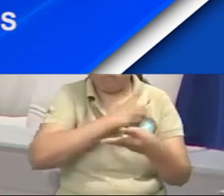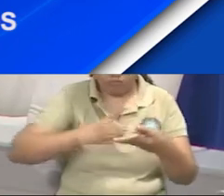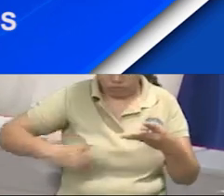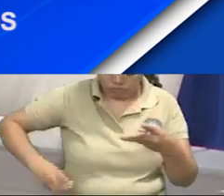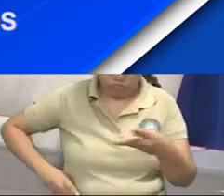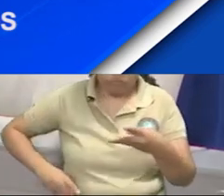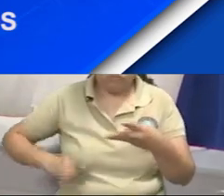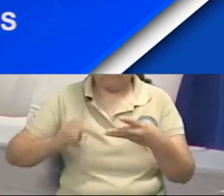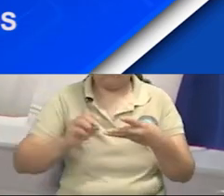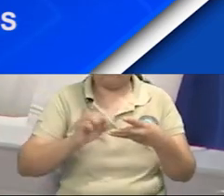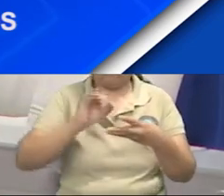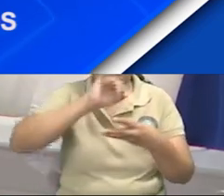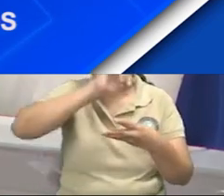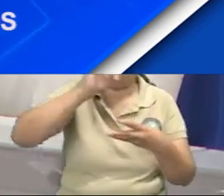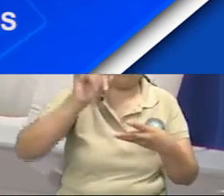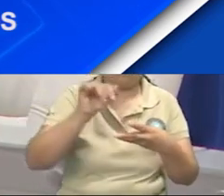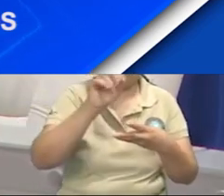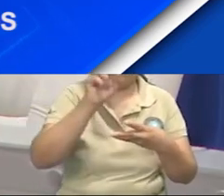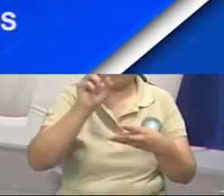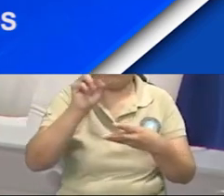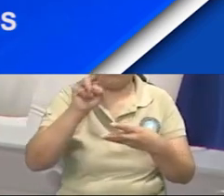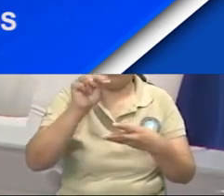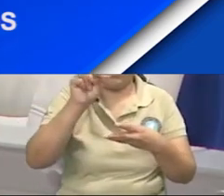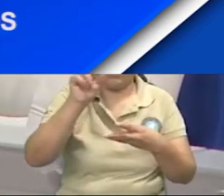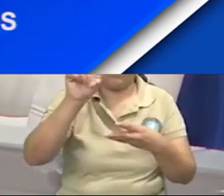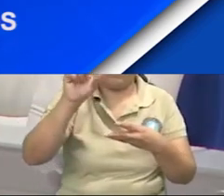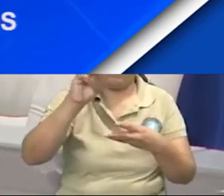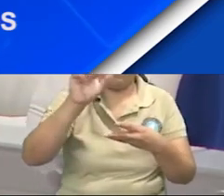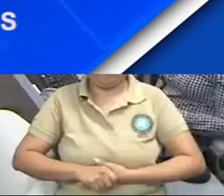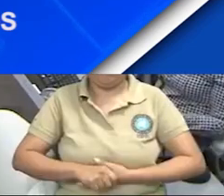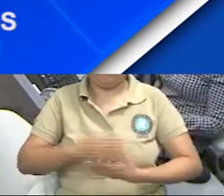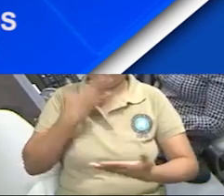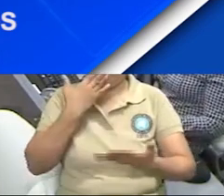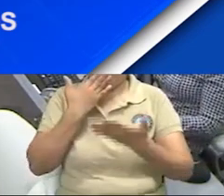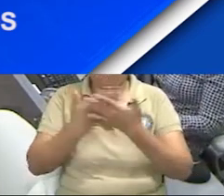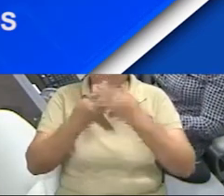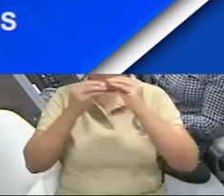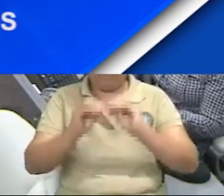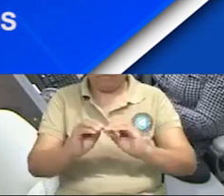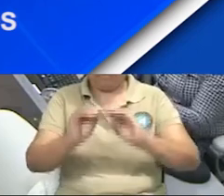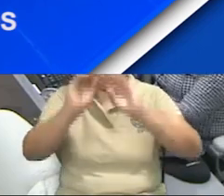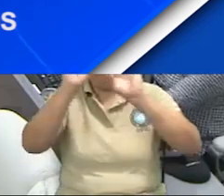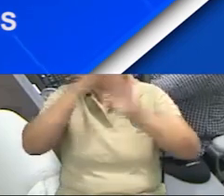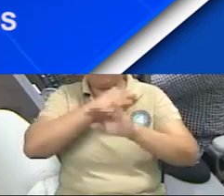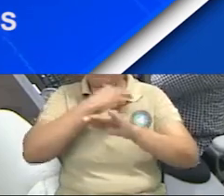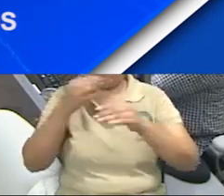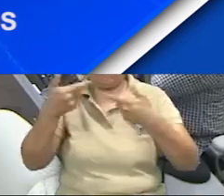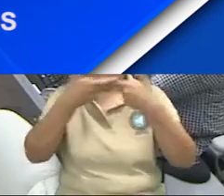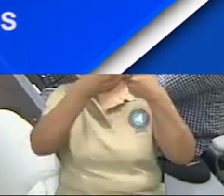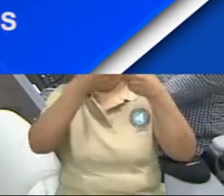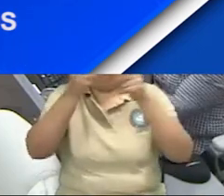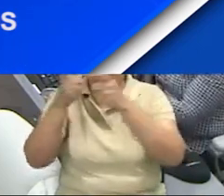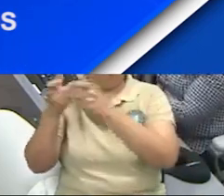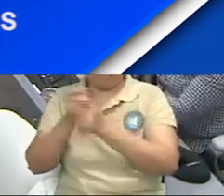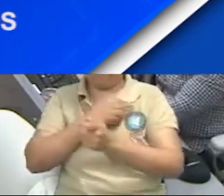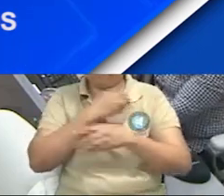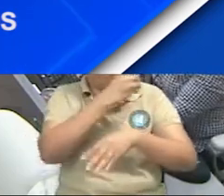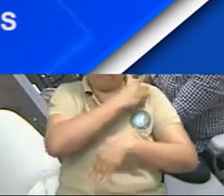diputada Wendy María guido también se aprobó la resolución